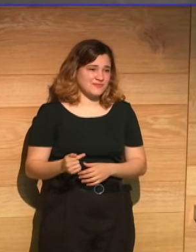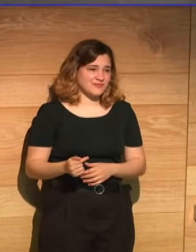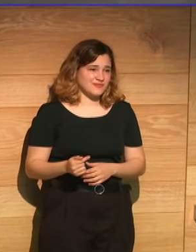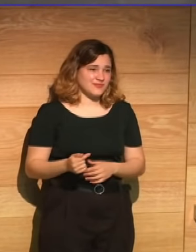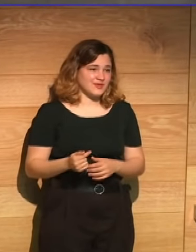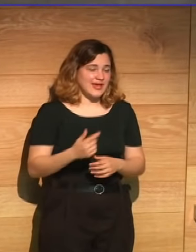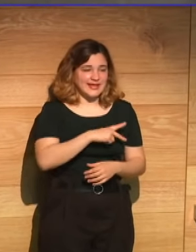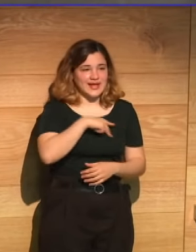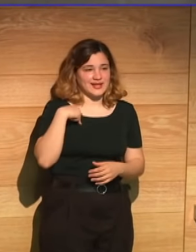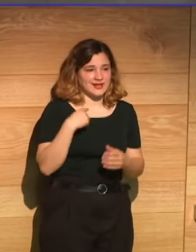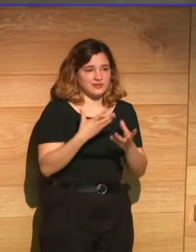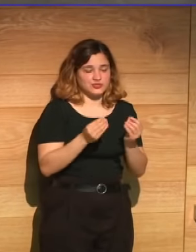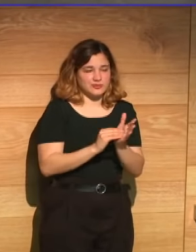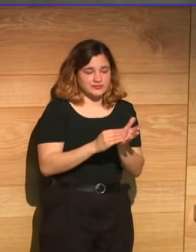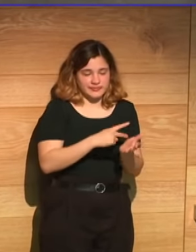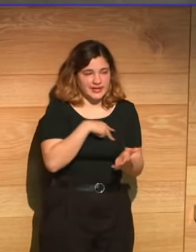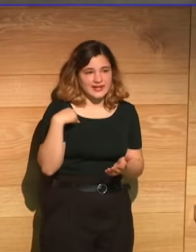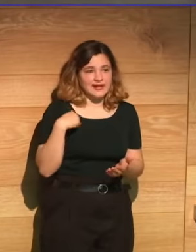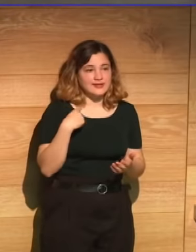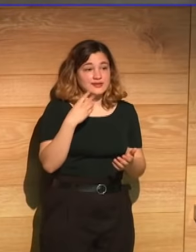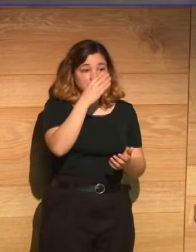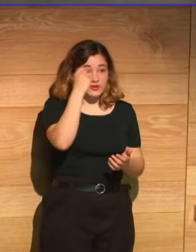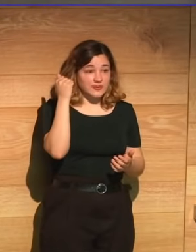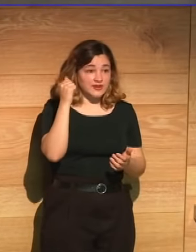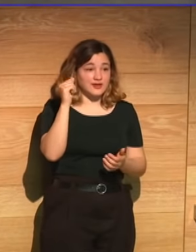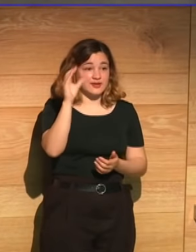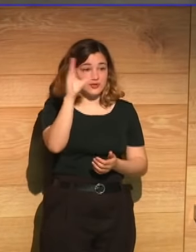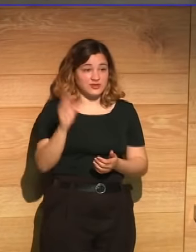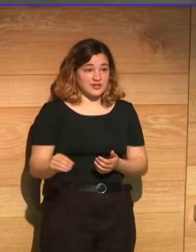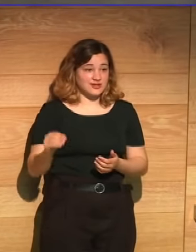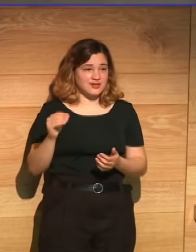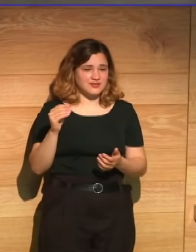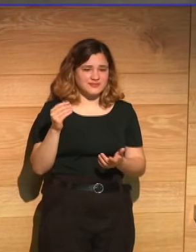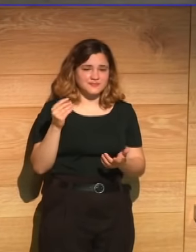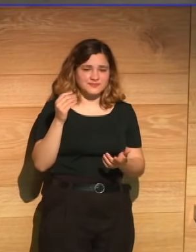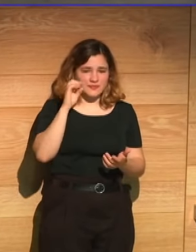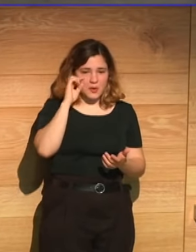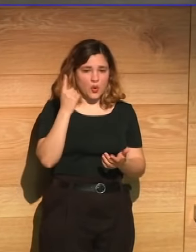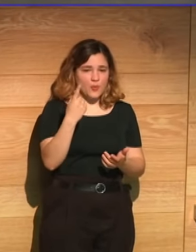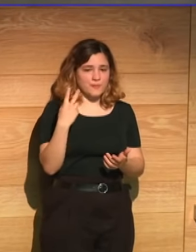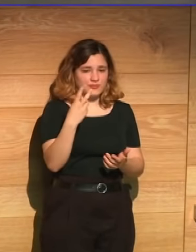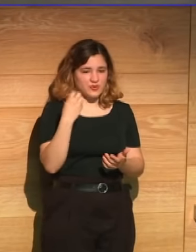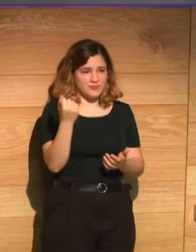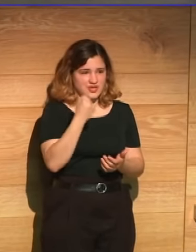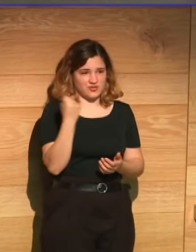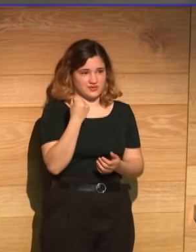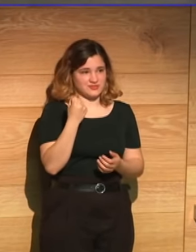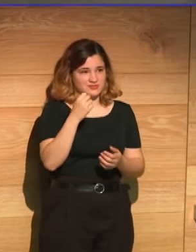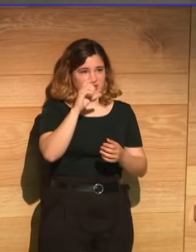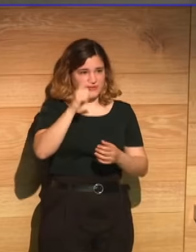muchísimas veces en general se olvida que el continente tiene 1.300 millones de habitantes y que genera una